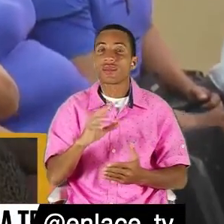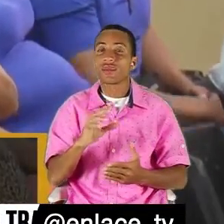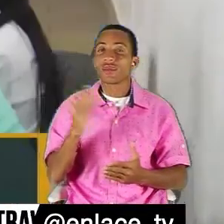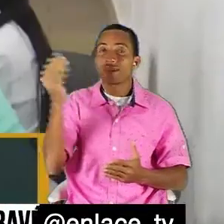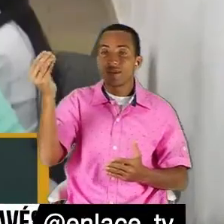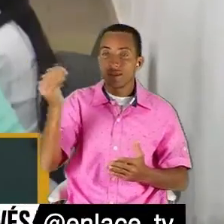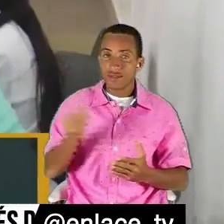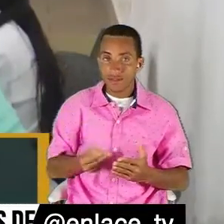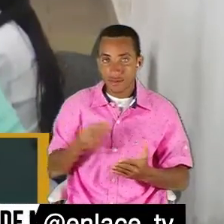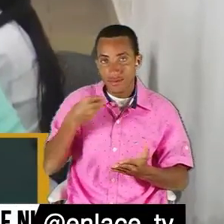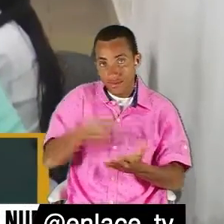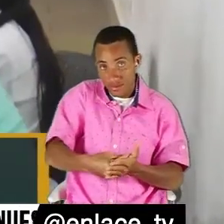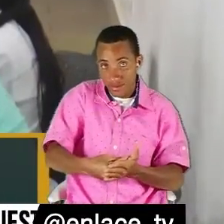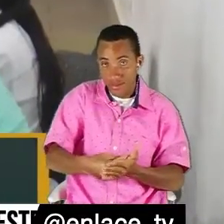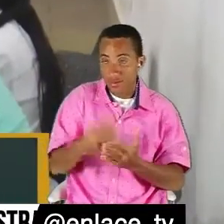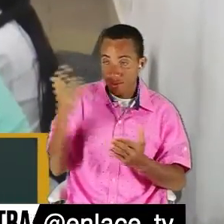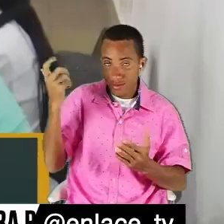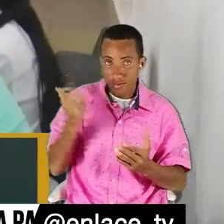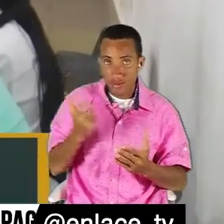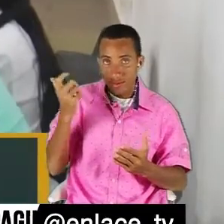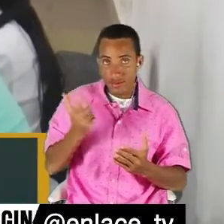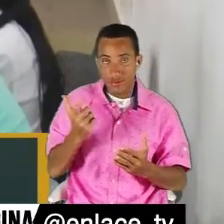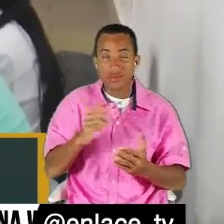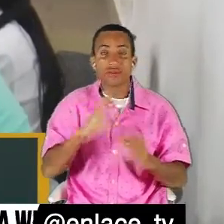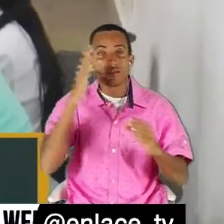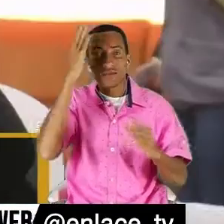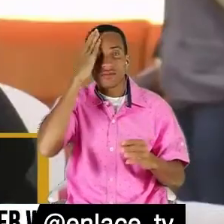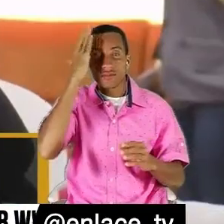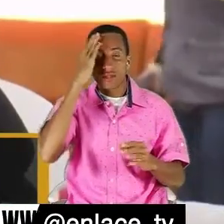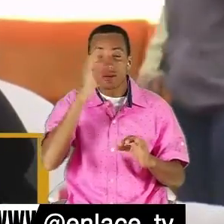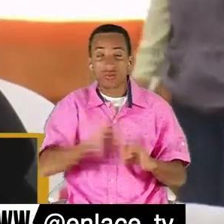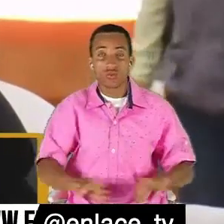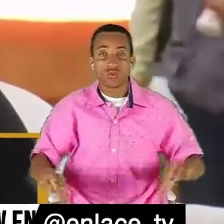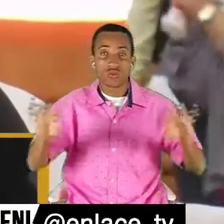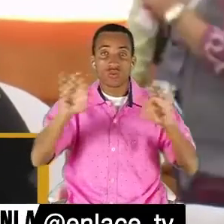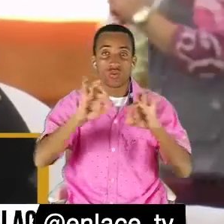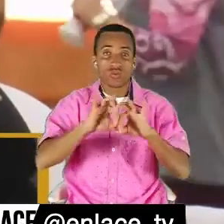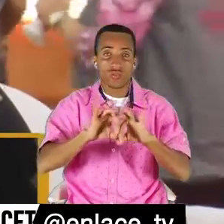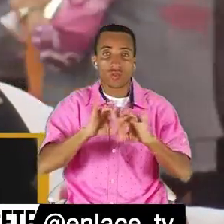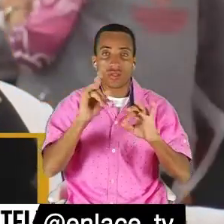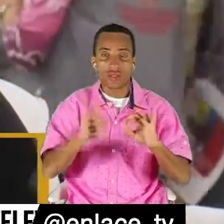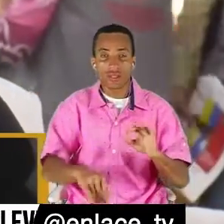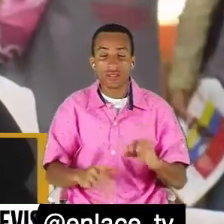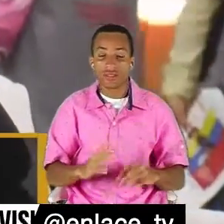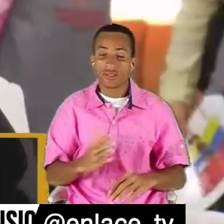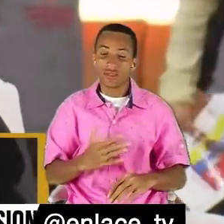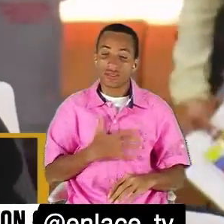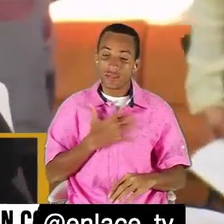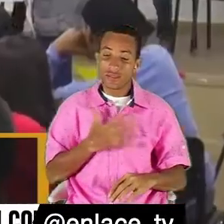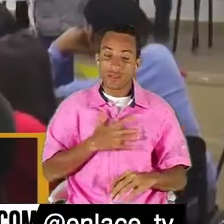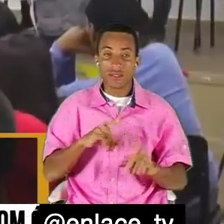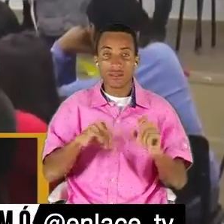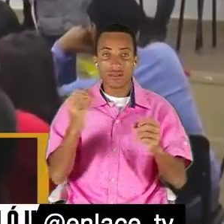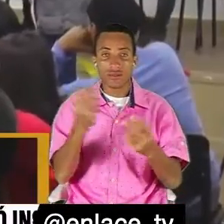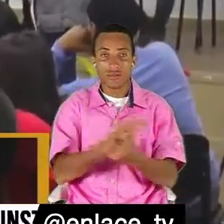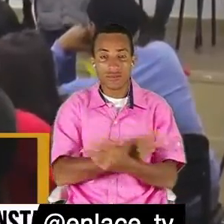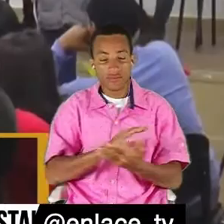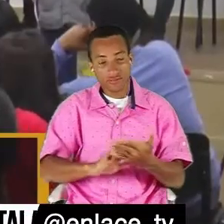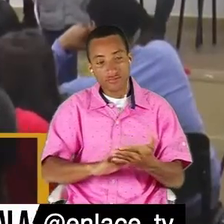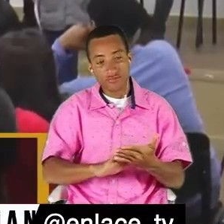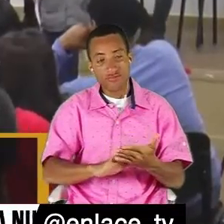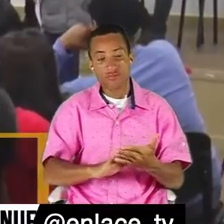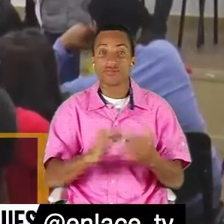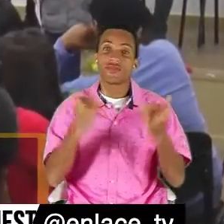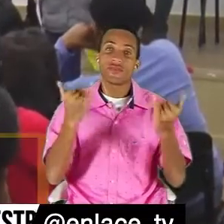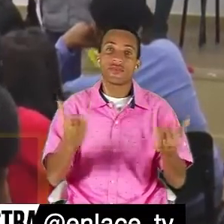siguen. Bien sabe que esto es parte fundamental del tema de satisfacción y de reparación a las víctimas. El monto entregado en esta